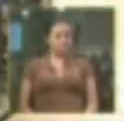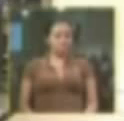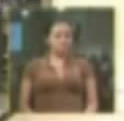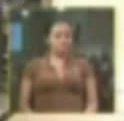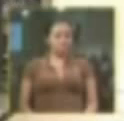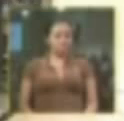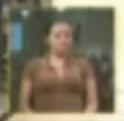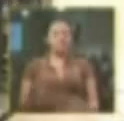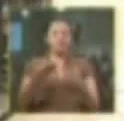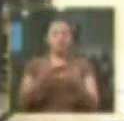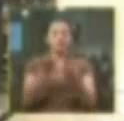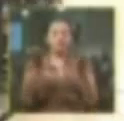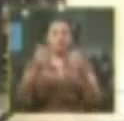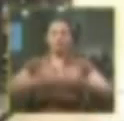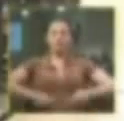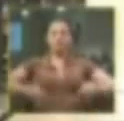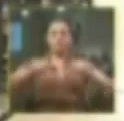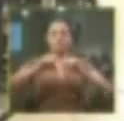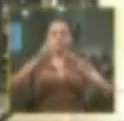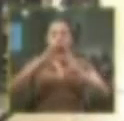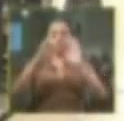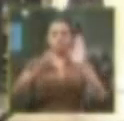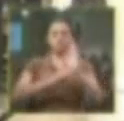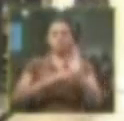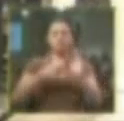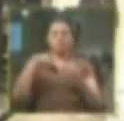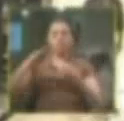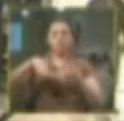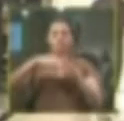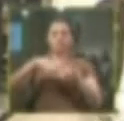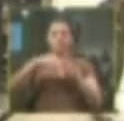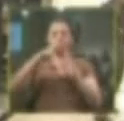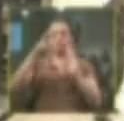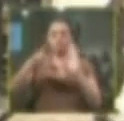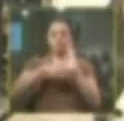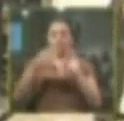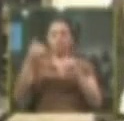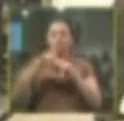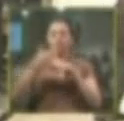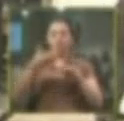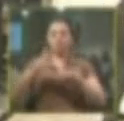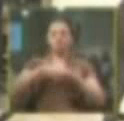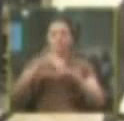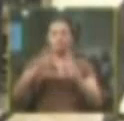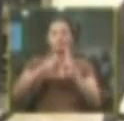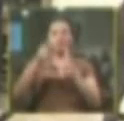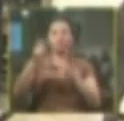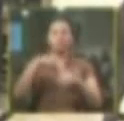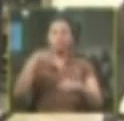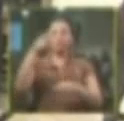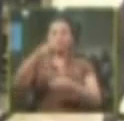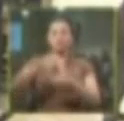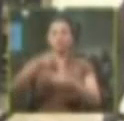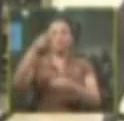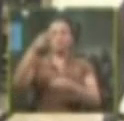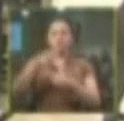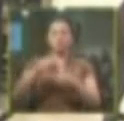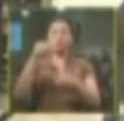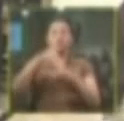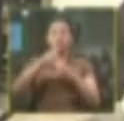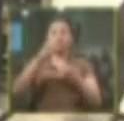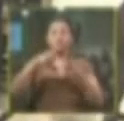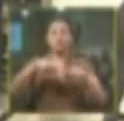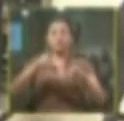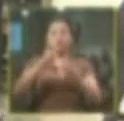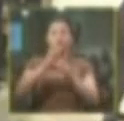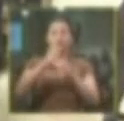El Pleno de la Asamblea Constituyente, ante el vacío reglamentario existente respecto de la aprobación de las disposiciones que permitan